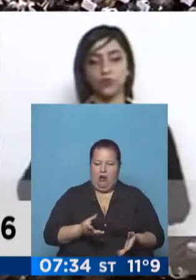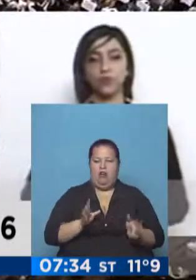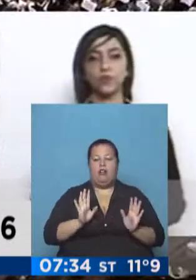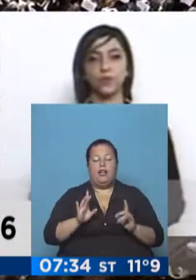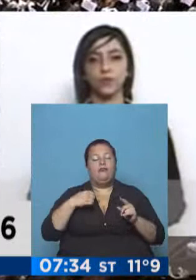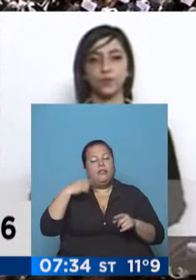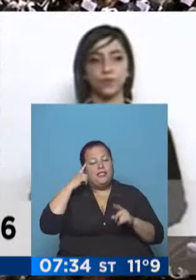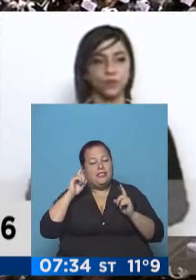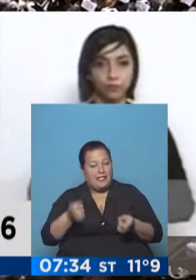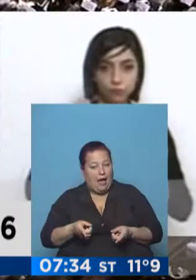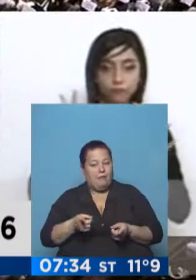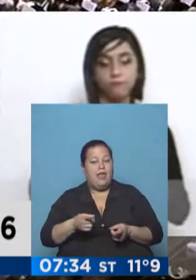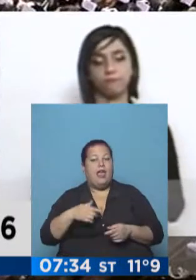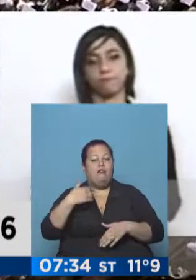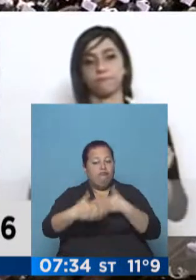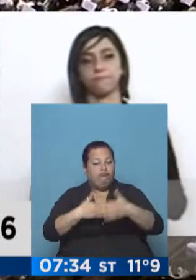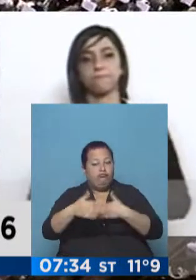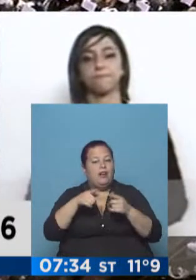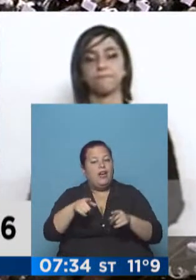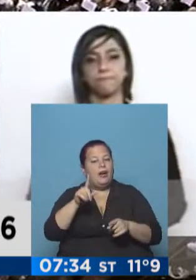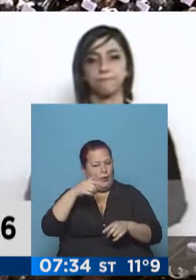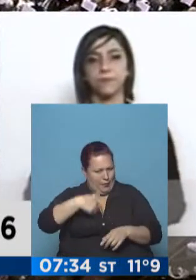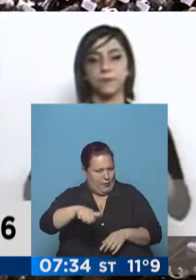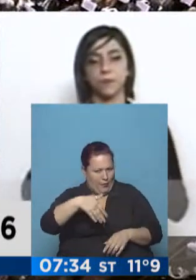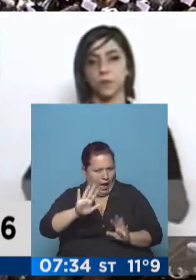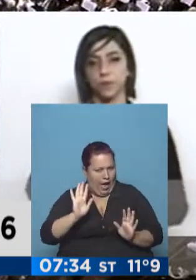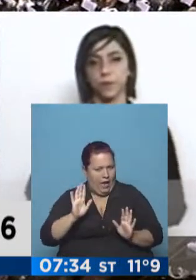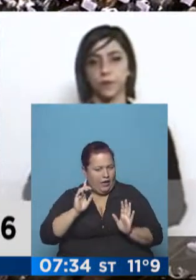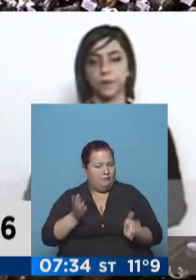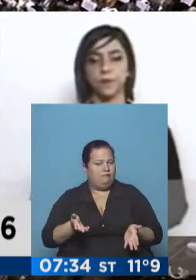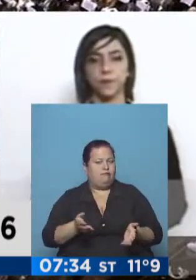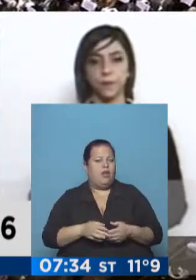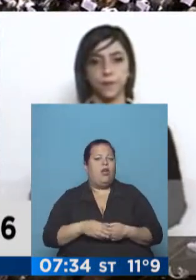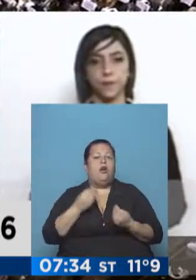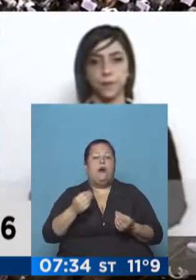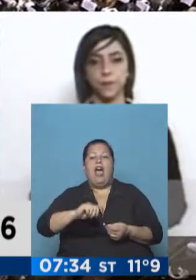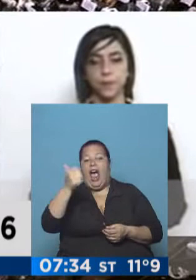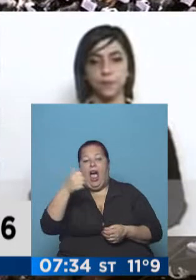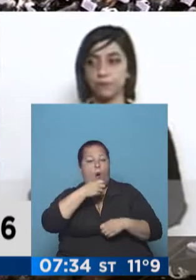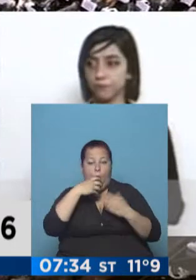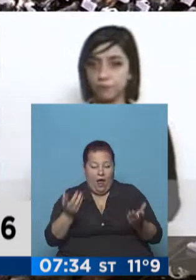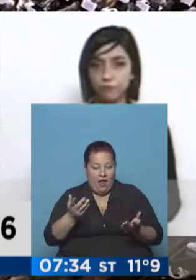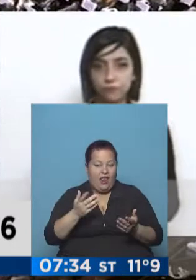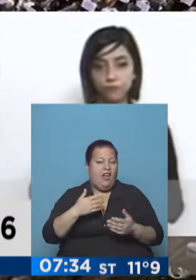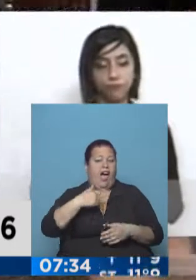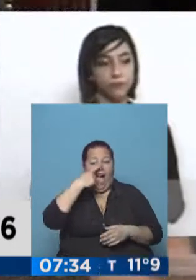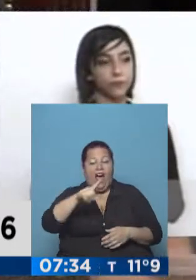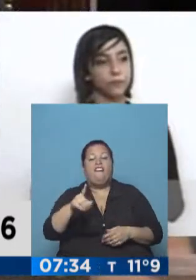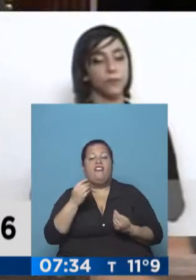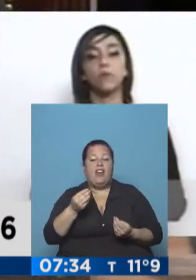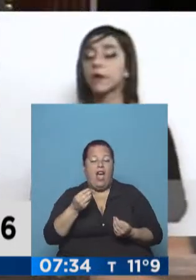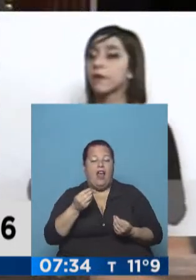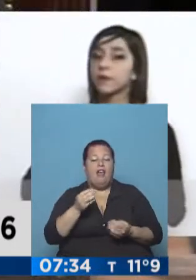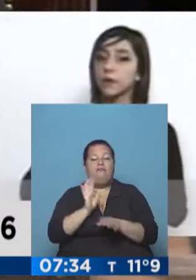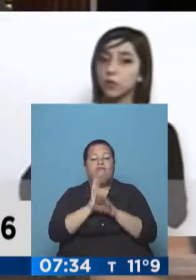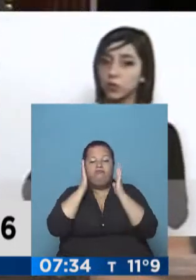y creo que además en la práctica esto va a ocurrir, porque gane quien gane va a terminar